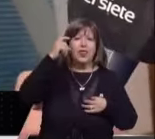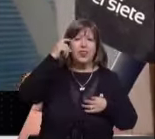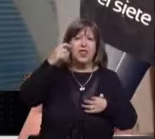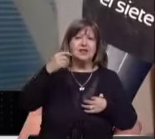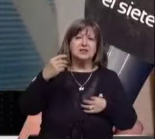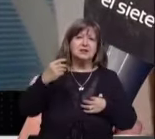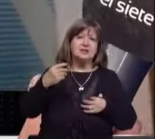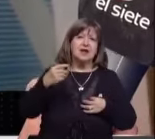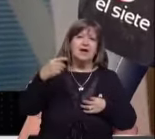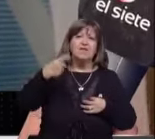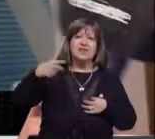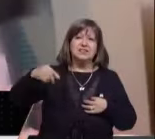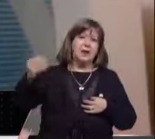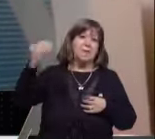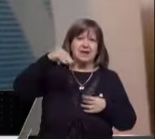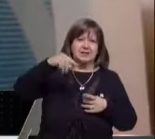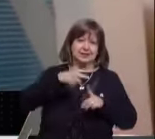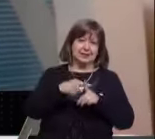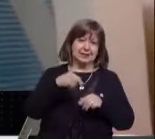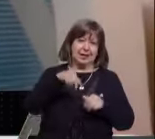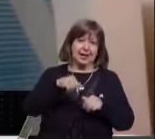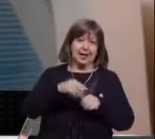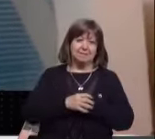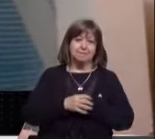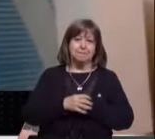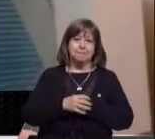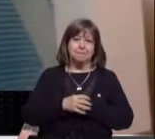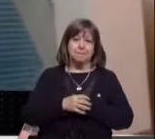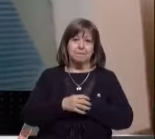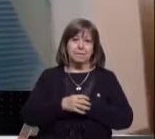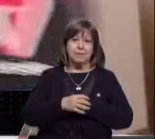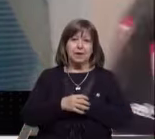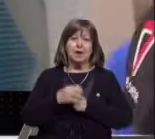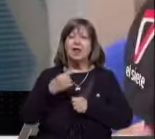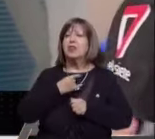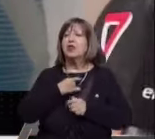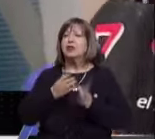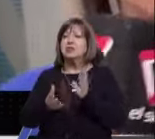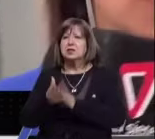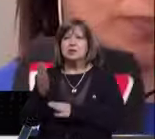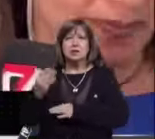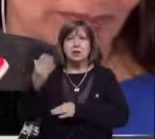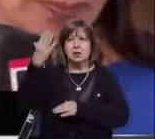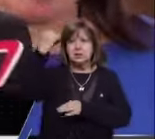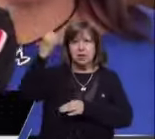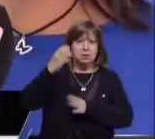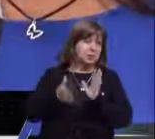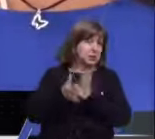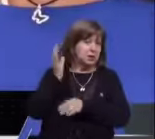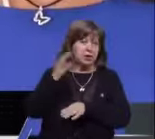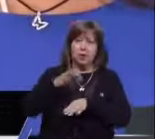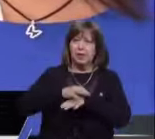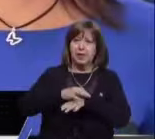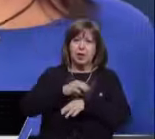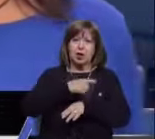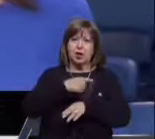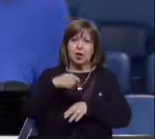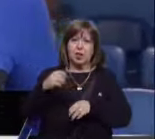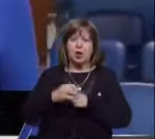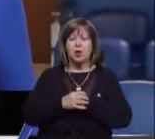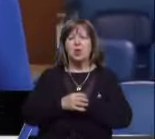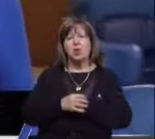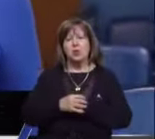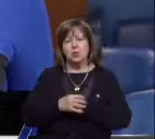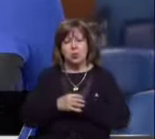países se van los Mendoza o Argentina? Al que le ofrezcan trabajo. Sí, no, te escucho. Quería preguntarle al doctor Guzanti,